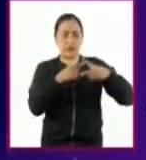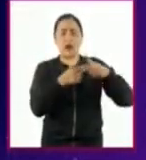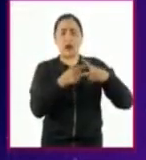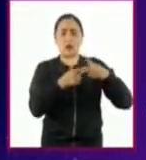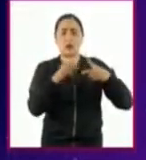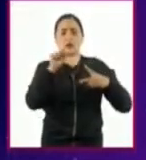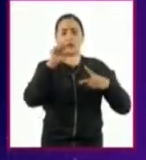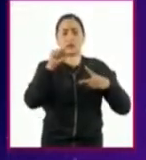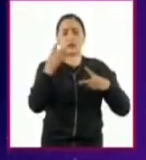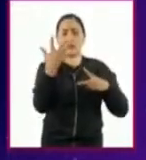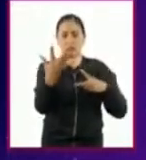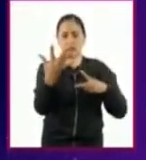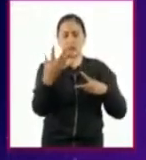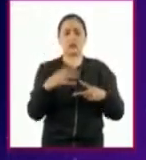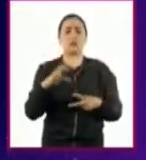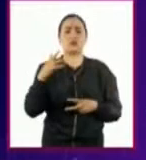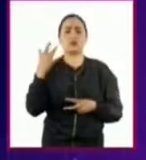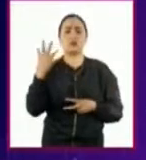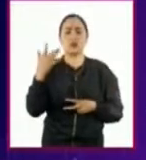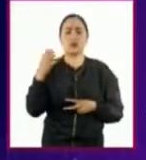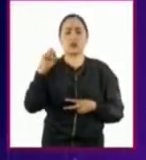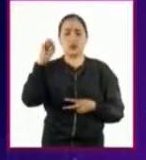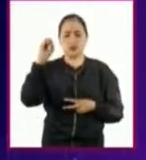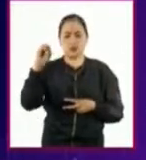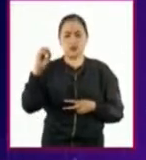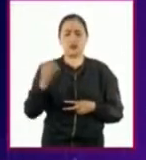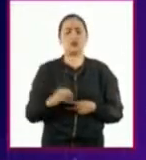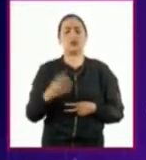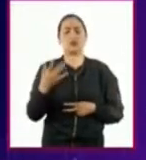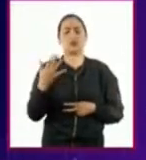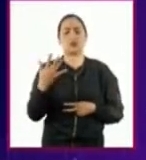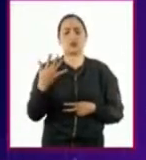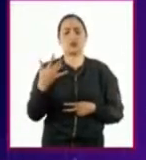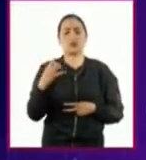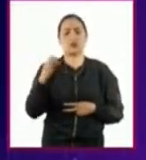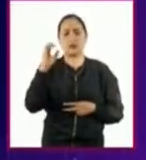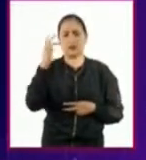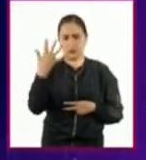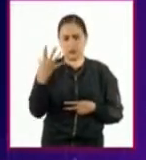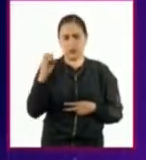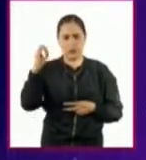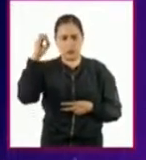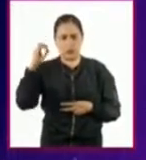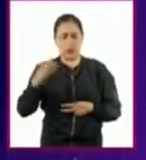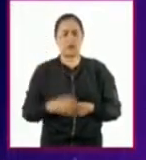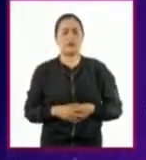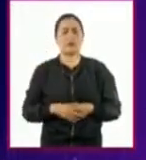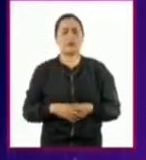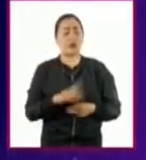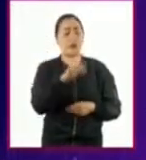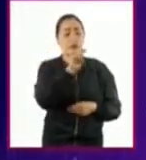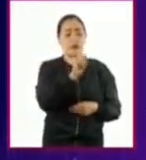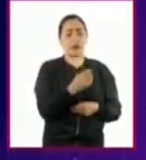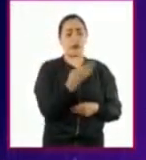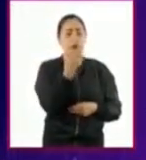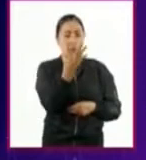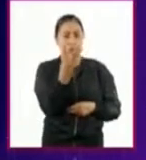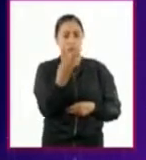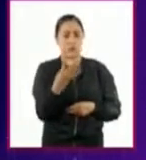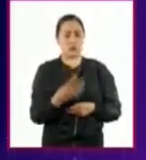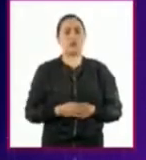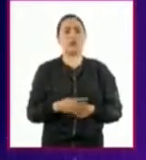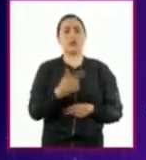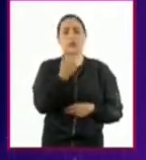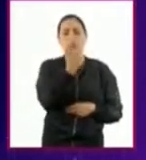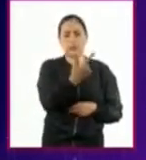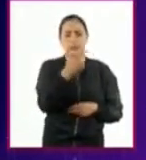65 grados, 50 grados y 65 grados. Cuarto triángulo, T4. Lados